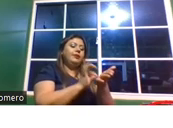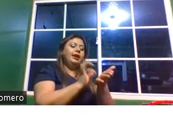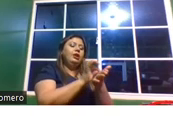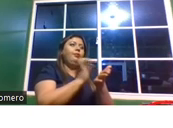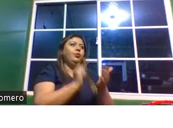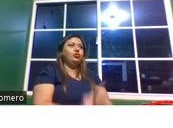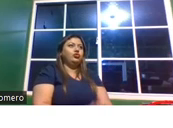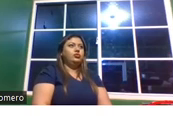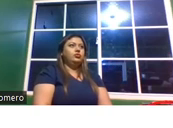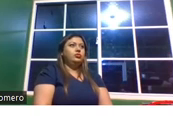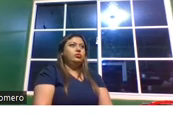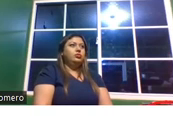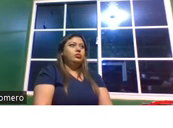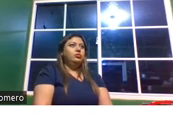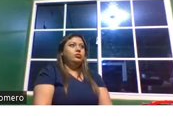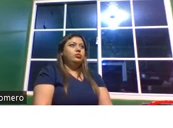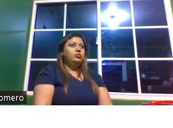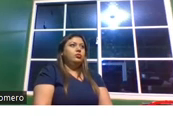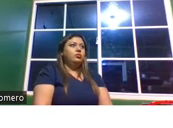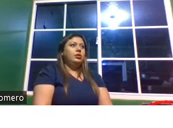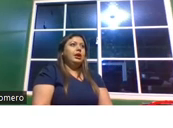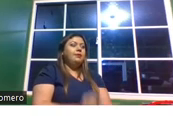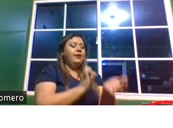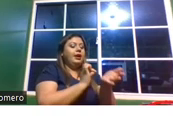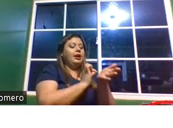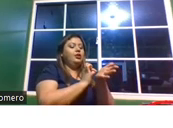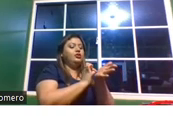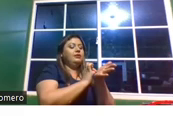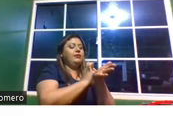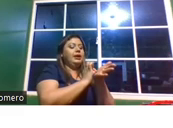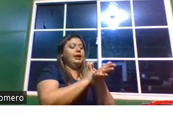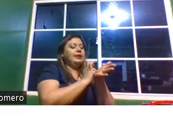ahí yo considero, porque en la empresa creo que pasa algo,